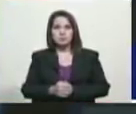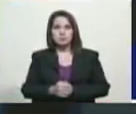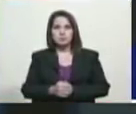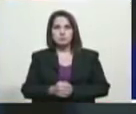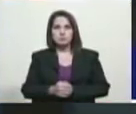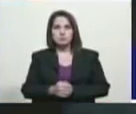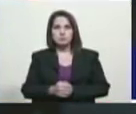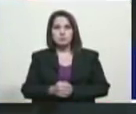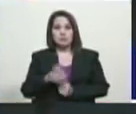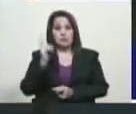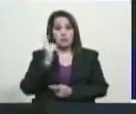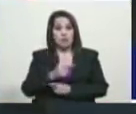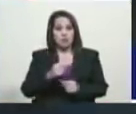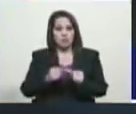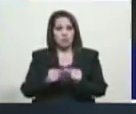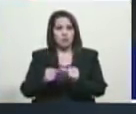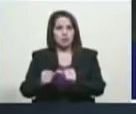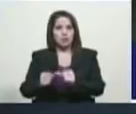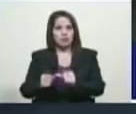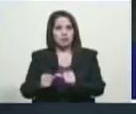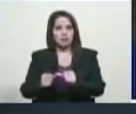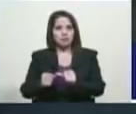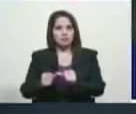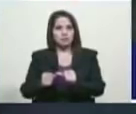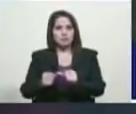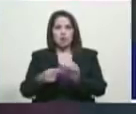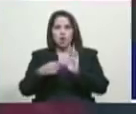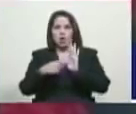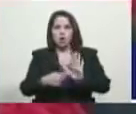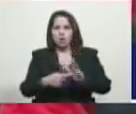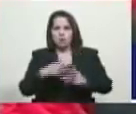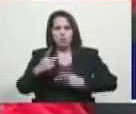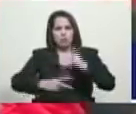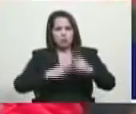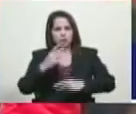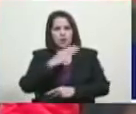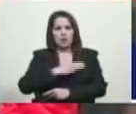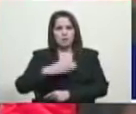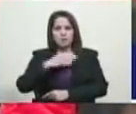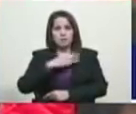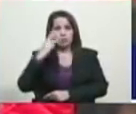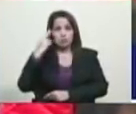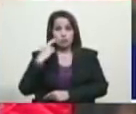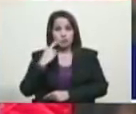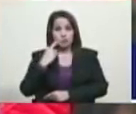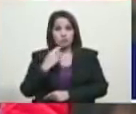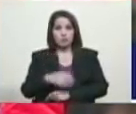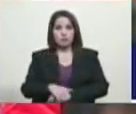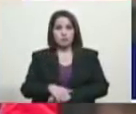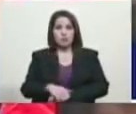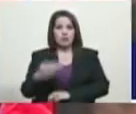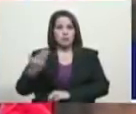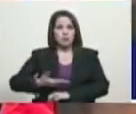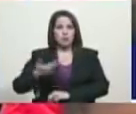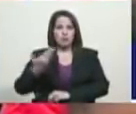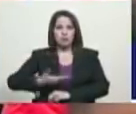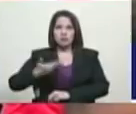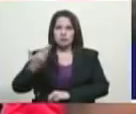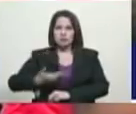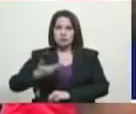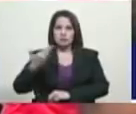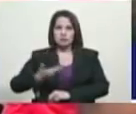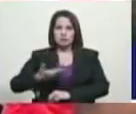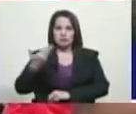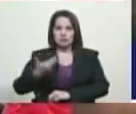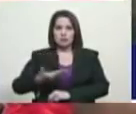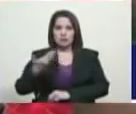Tenemos que mantener el carácter productivo de la misión Rivas. Es muy importante